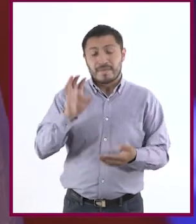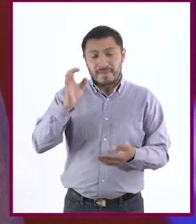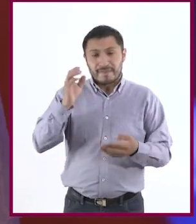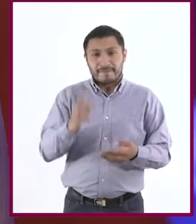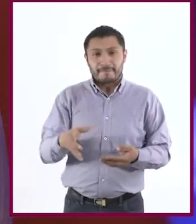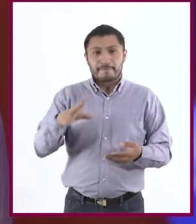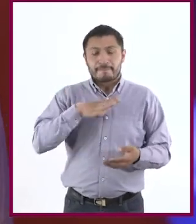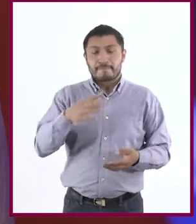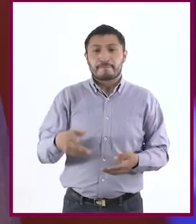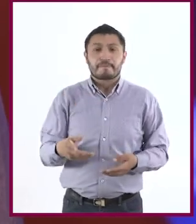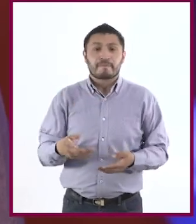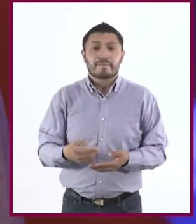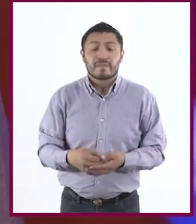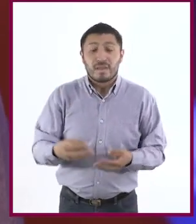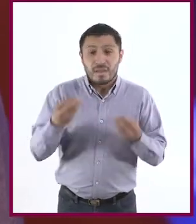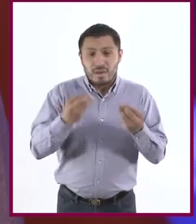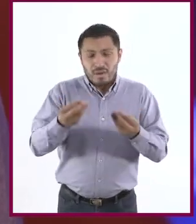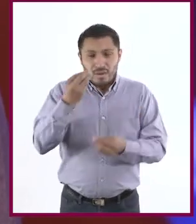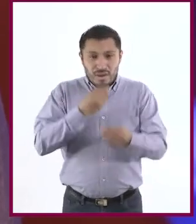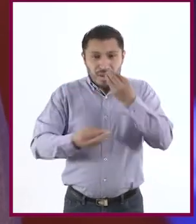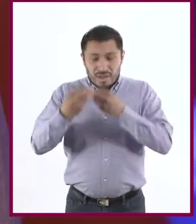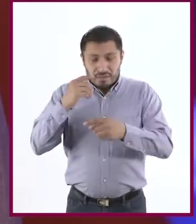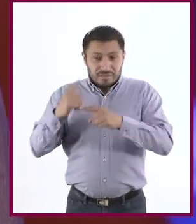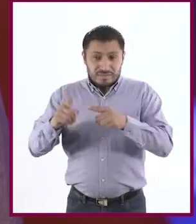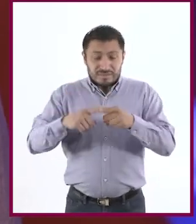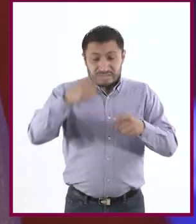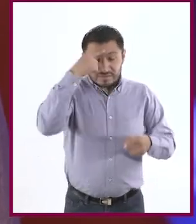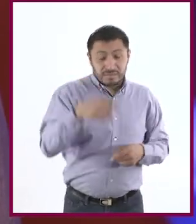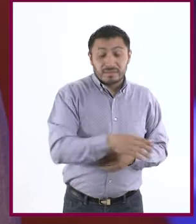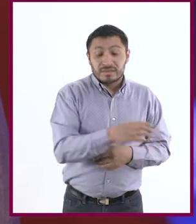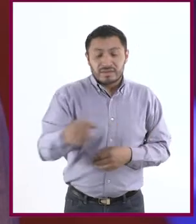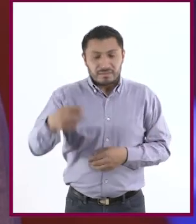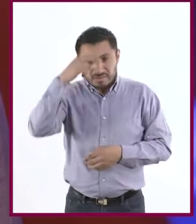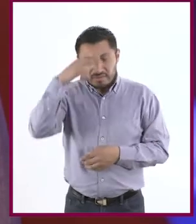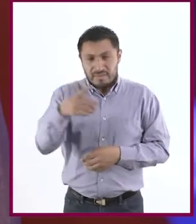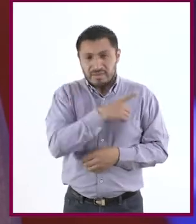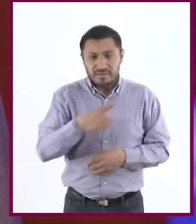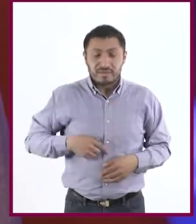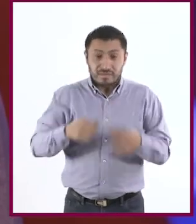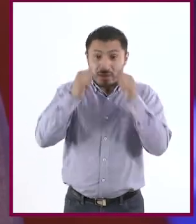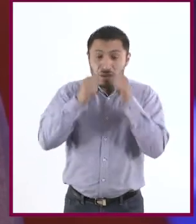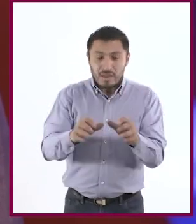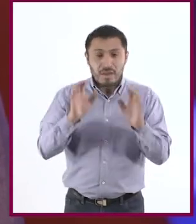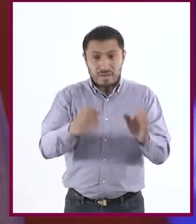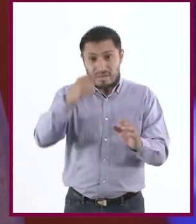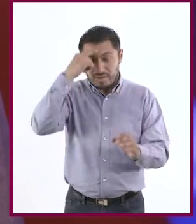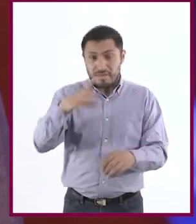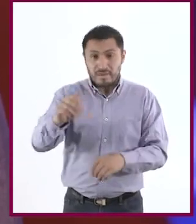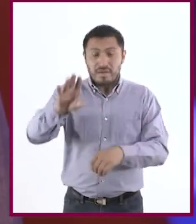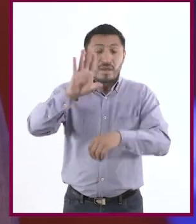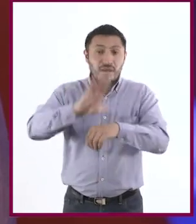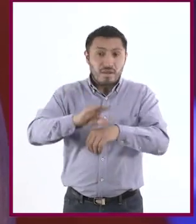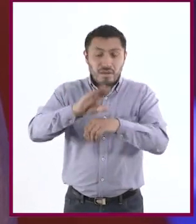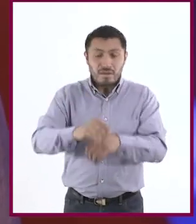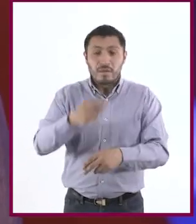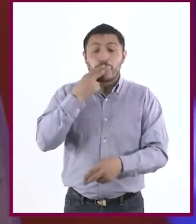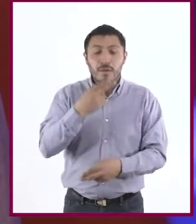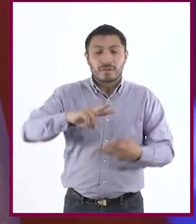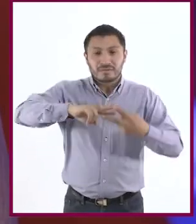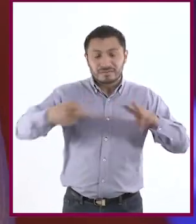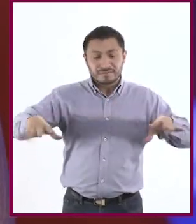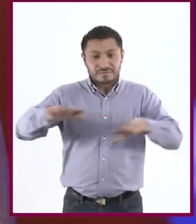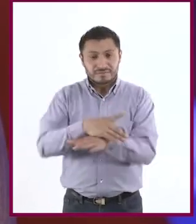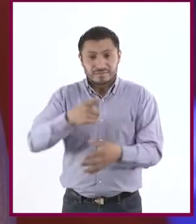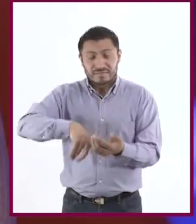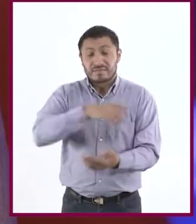al ingreso de muchas variedades de alimentos e insumos para el campo, México debe poner atención y cuidado para no permitir que se utilicen organismos